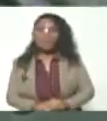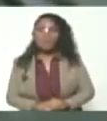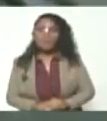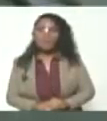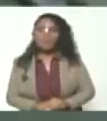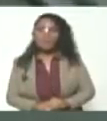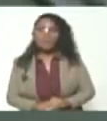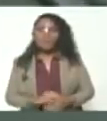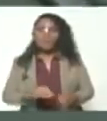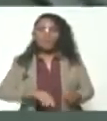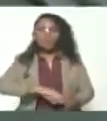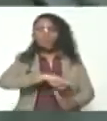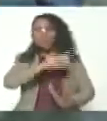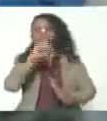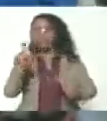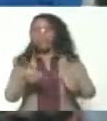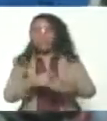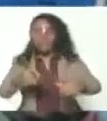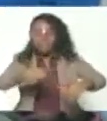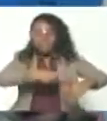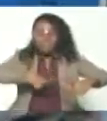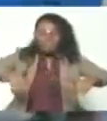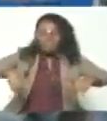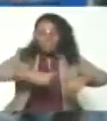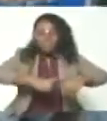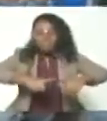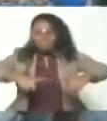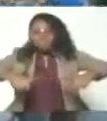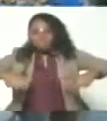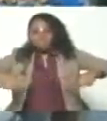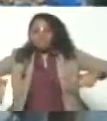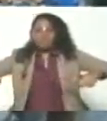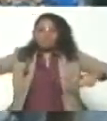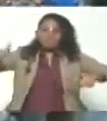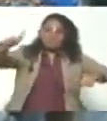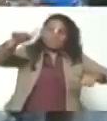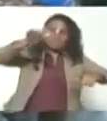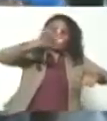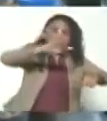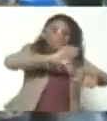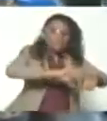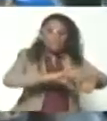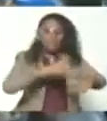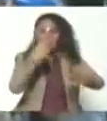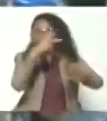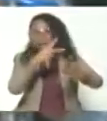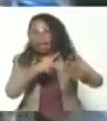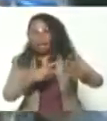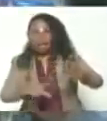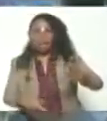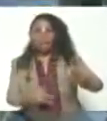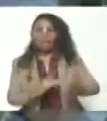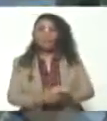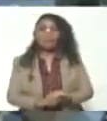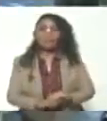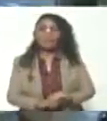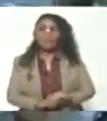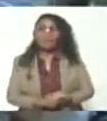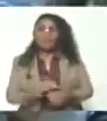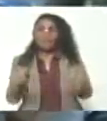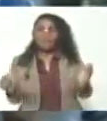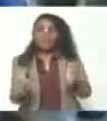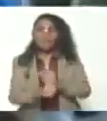poncheras completas como esta. Toneles completos como este, varios. Conseguimos llenos